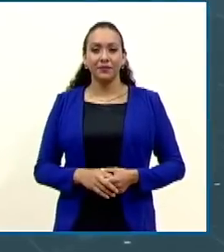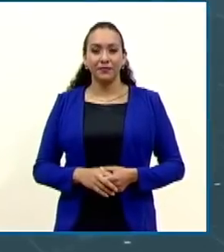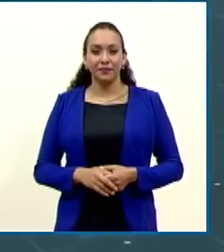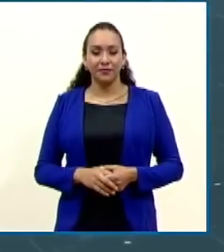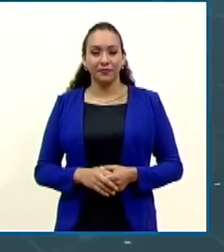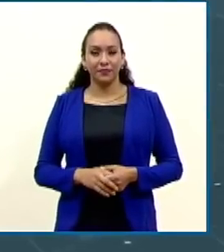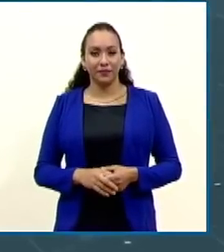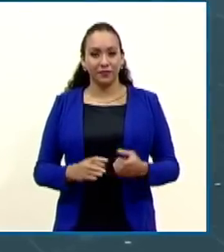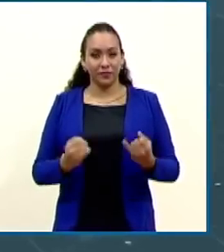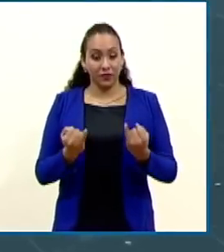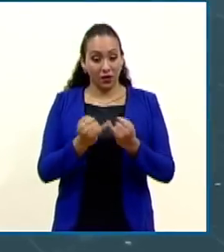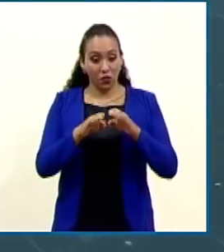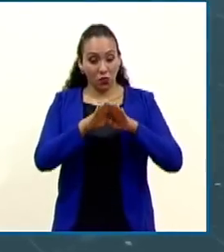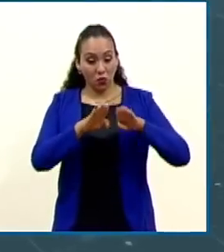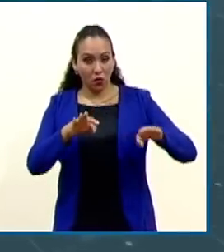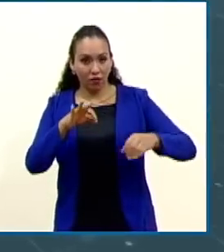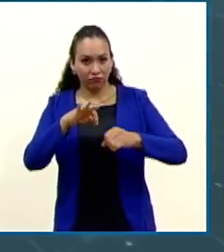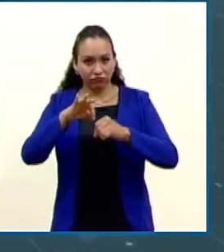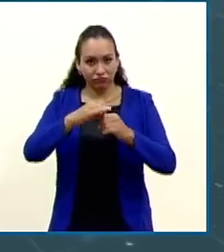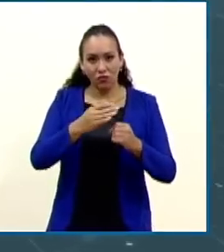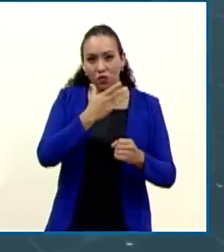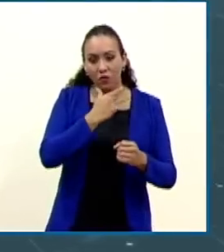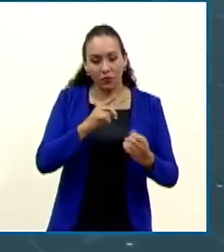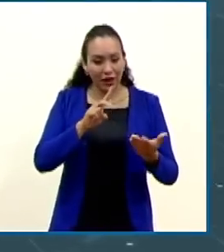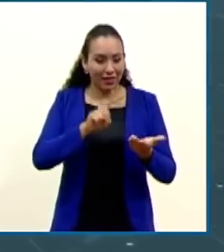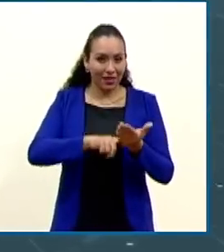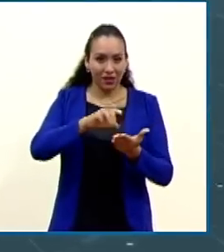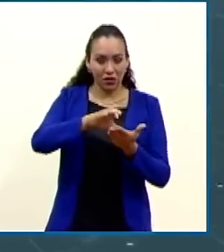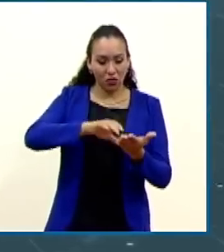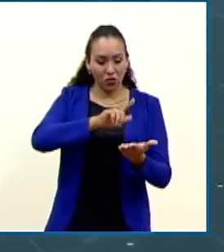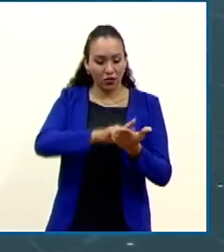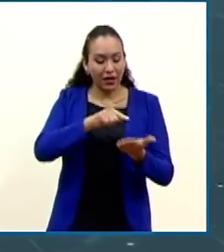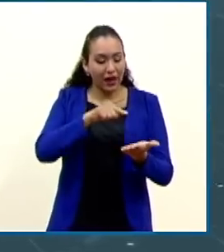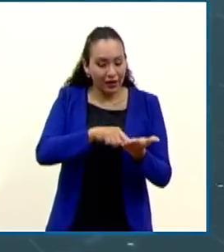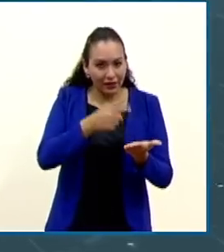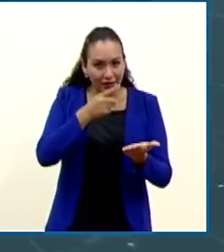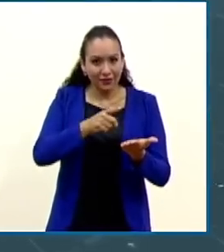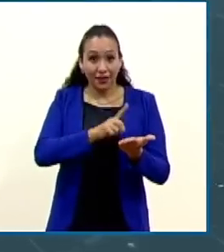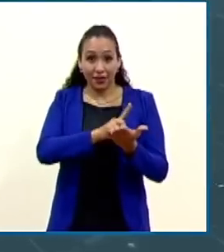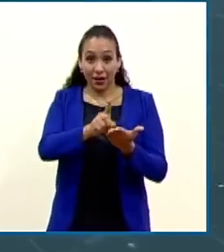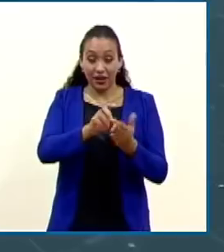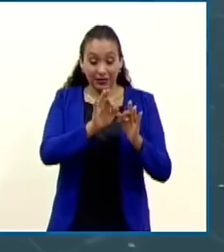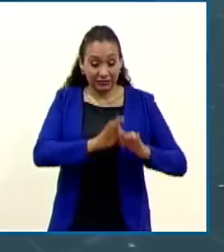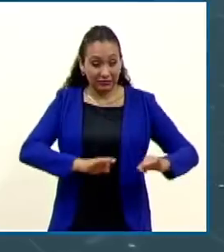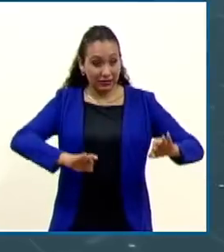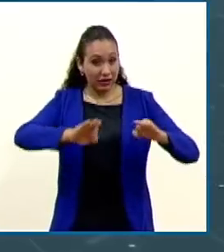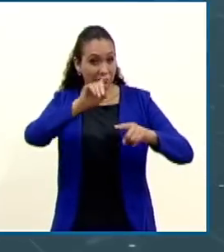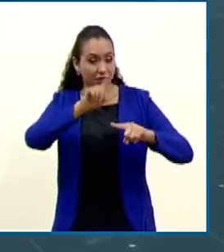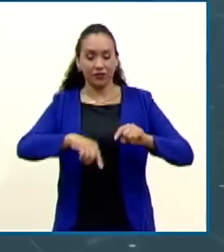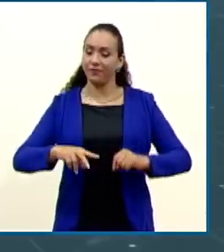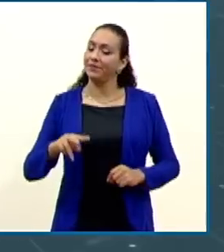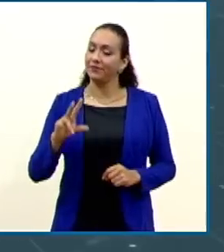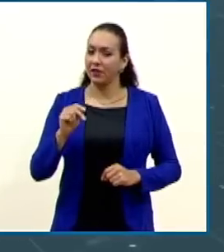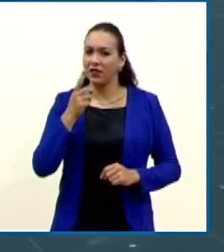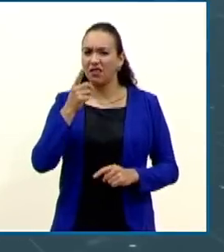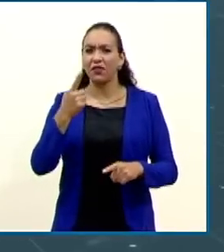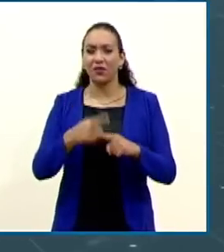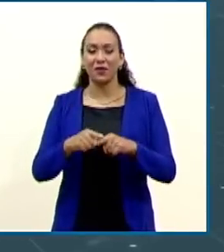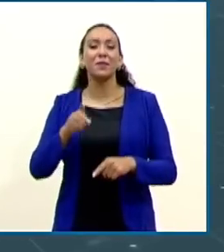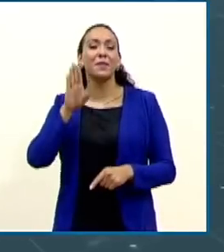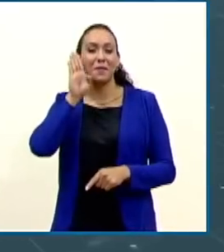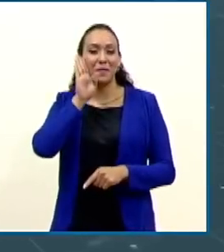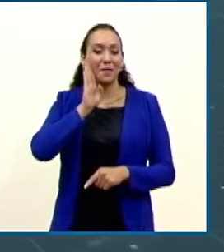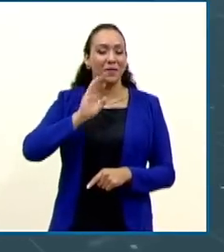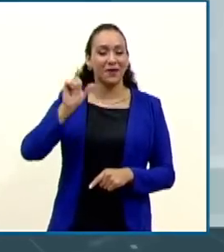La democracia constitucional no supone la eliminación de los derechos fundamentales, aseguró la ministra presidenta